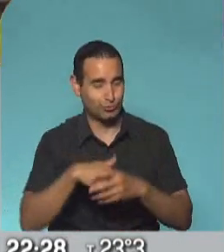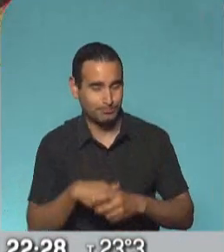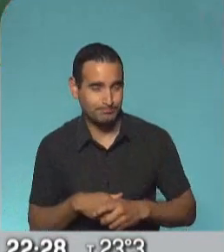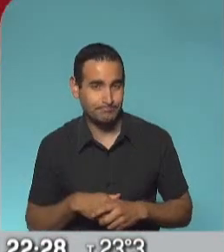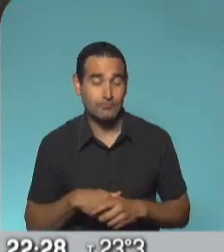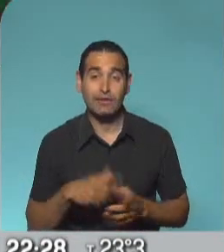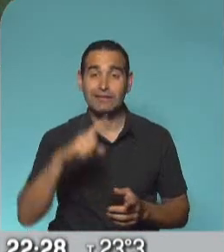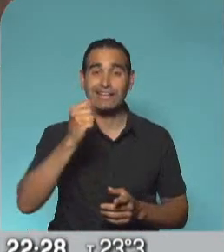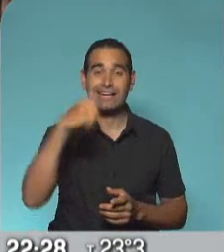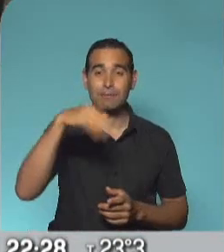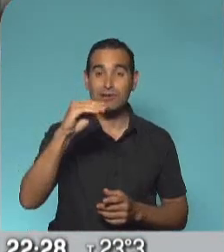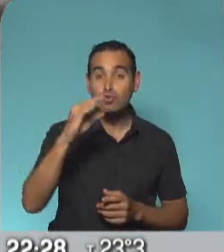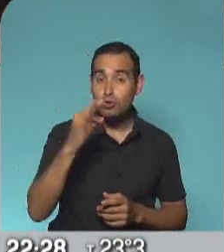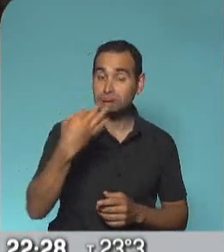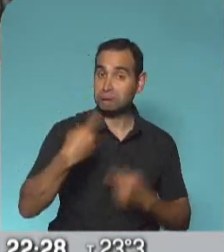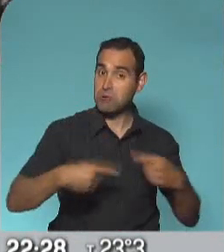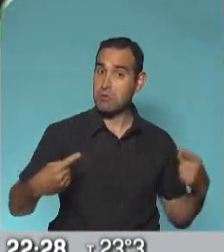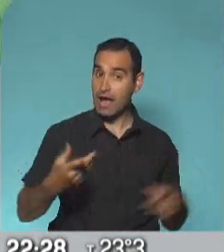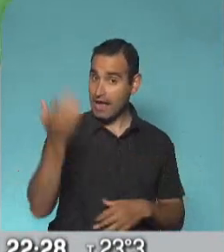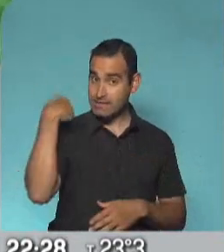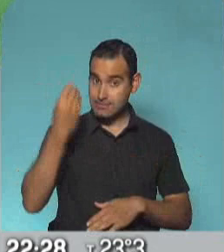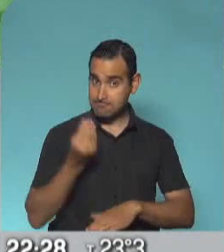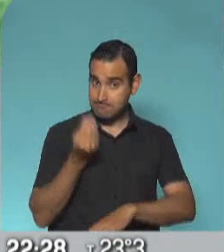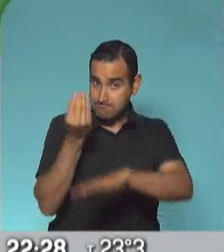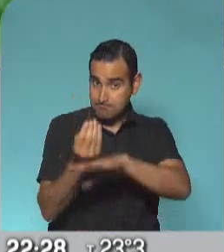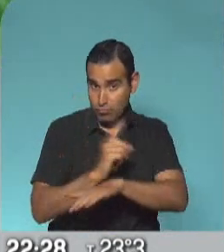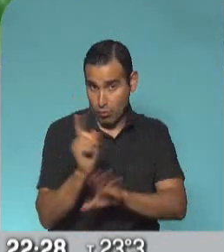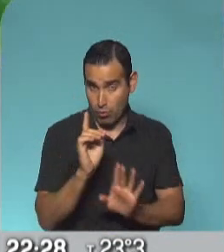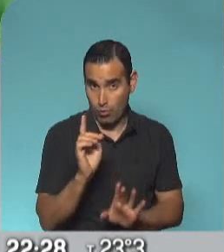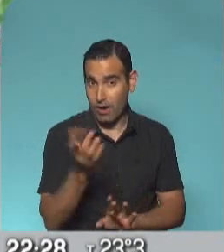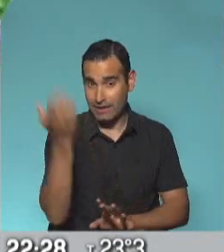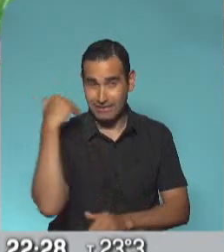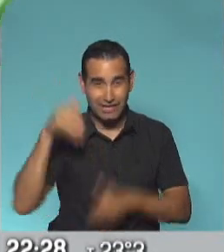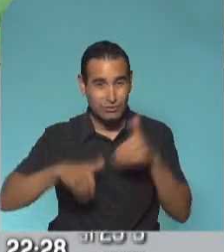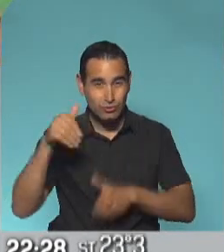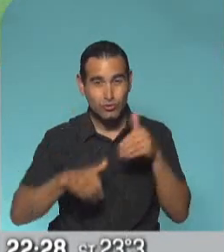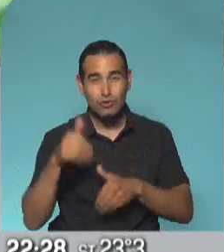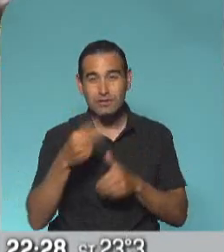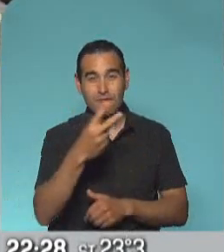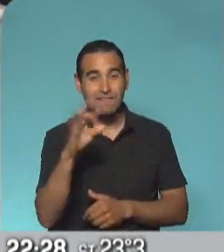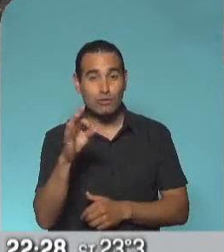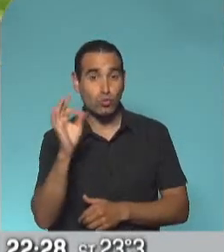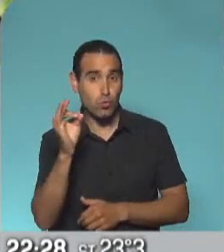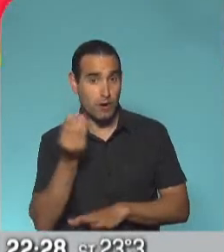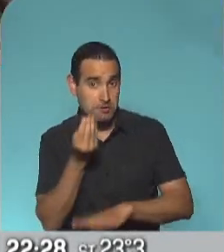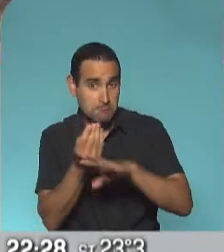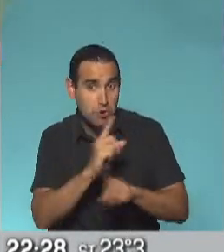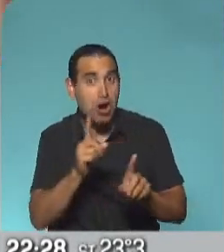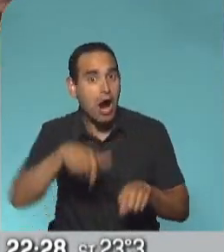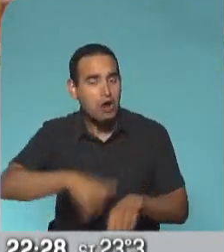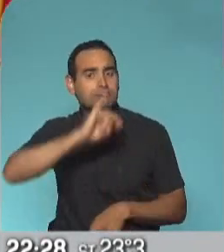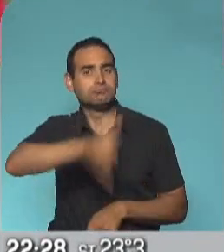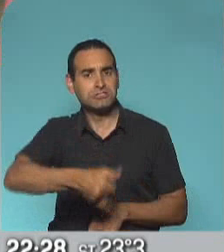que Camacho es la gran novedad, no se presentó, no fue candidato en las elecciones del 20 de octubre, sin embargo, ahora